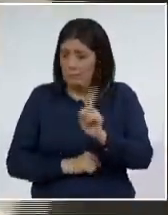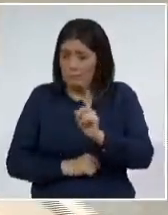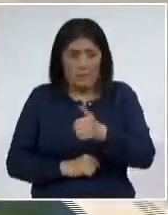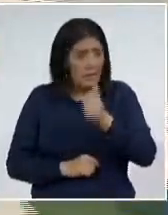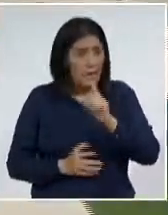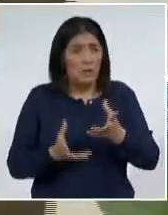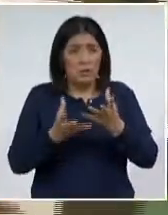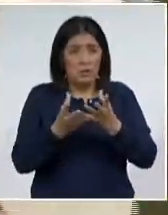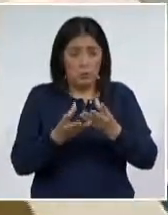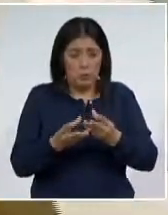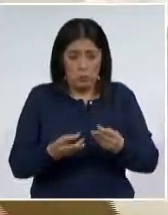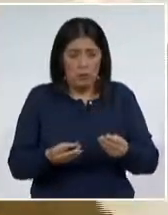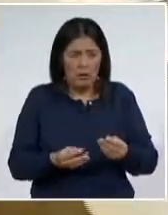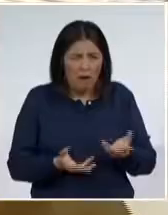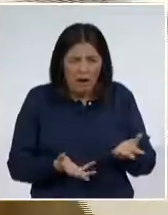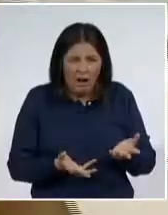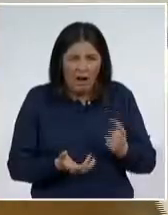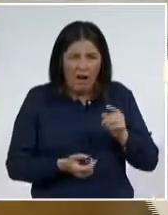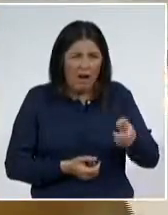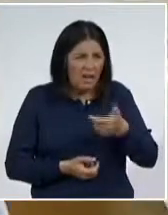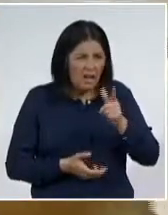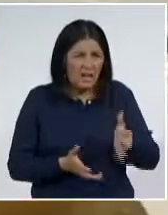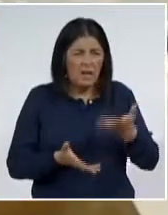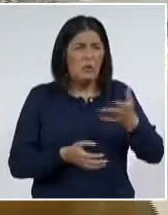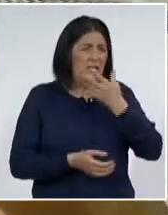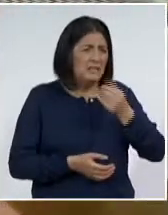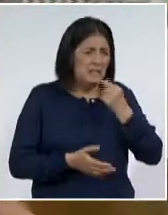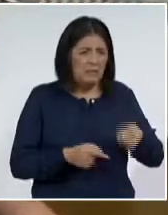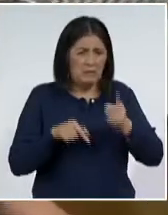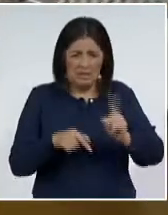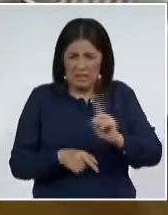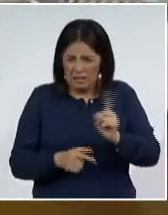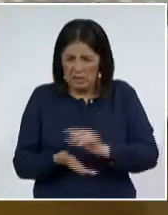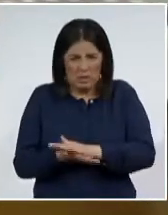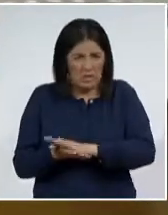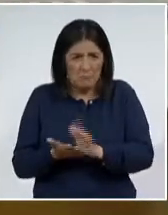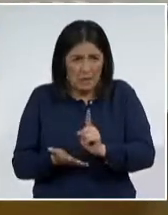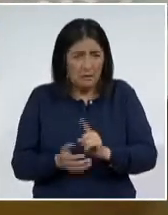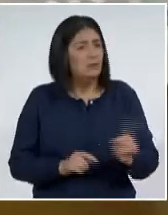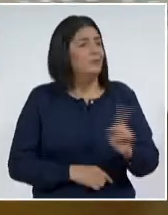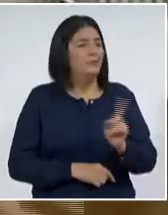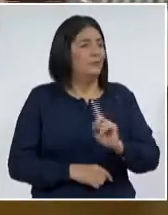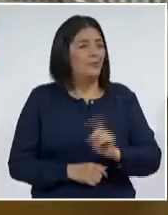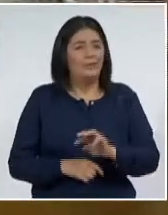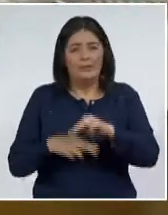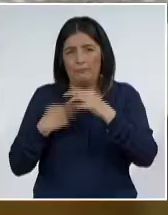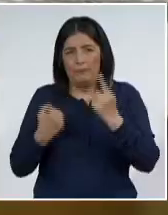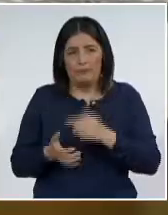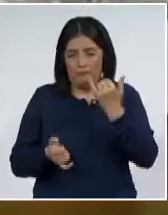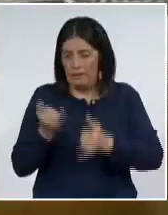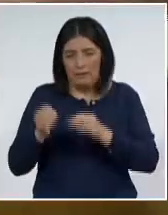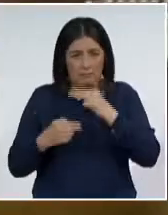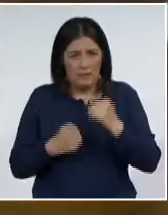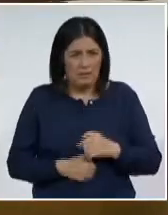que se seque solito. O sea, en pocas palabras, el agua la llenan en diciembre y no la vuelven a lavar. No la vuelven a lavar hasta el mes de marzo, hasta el fin de